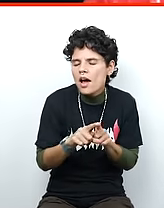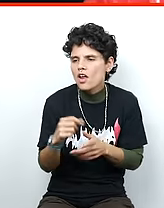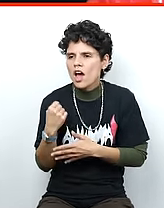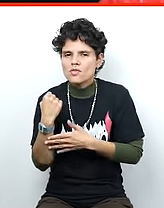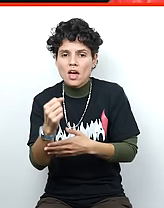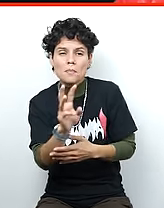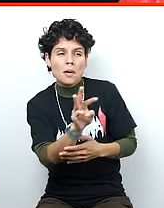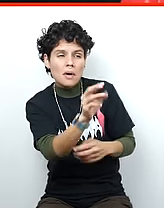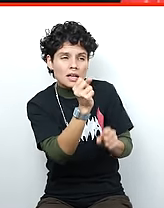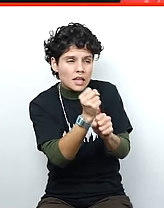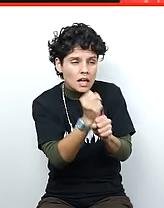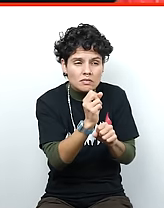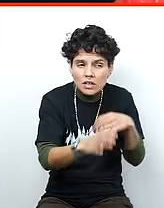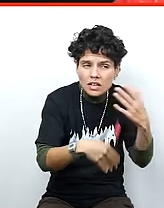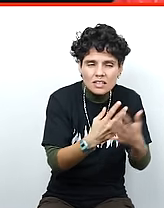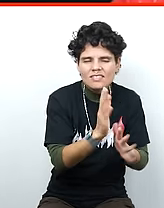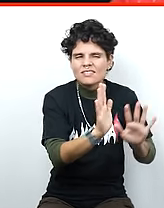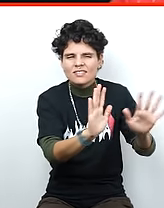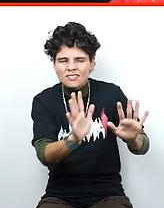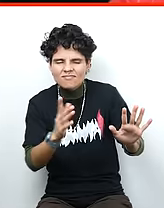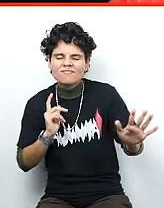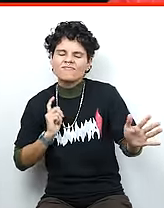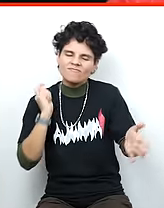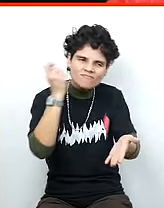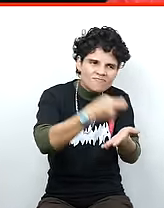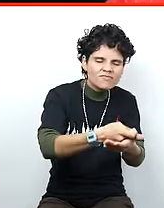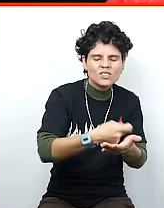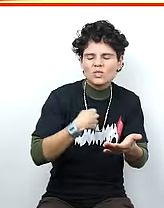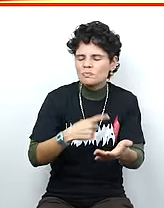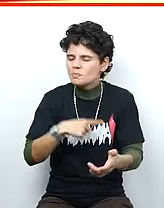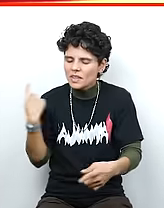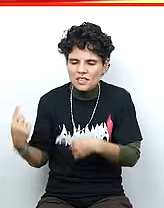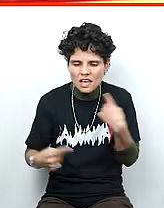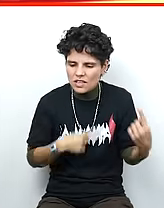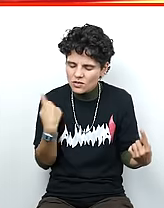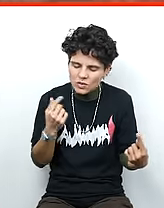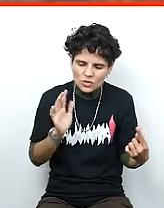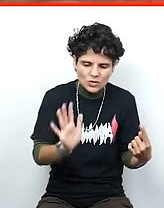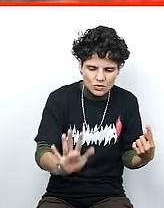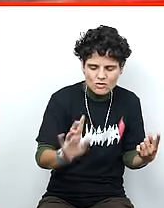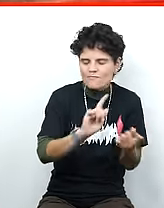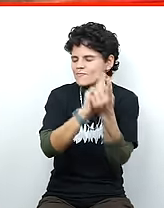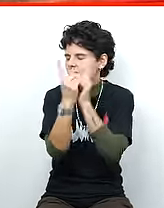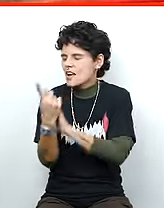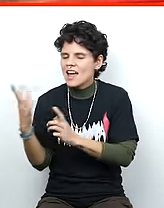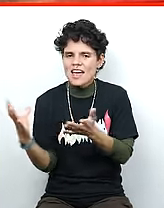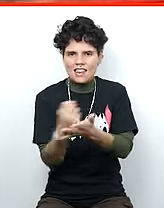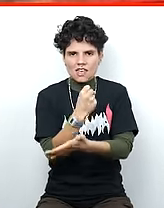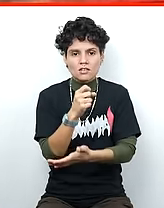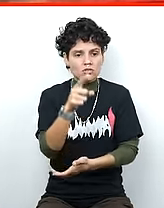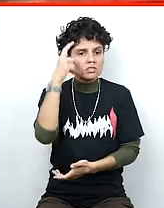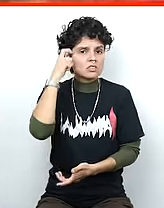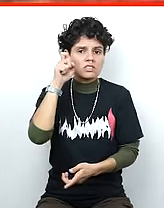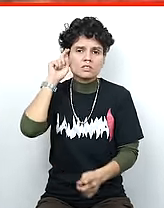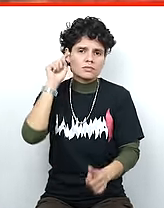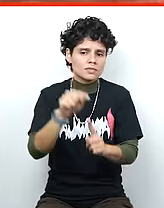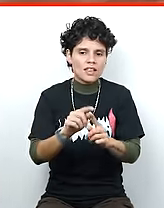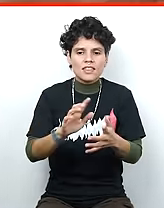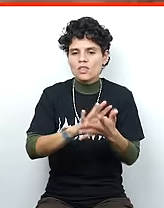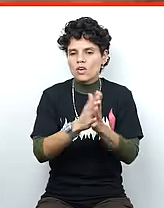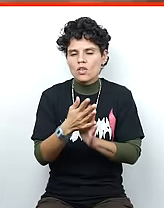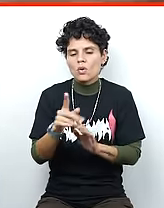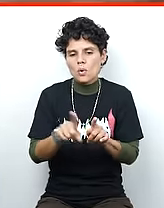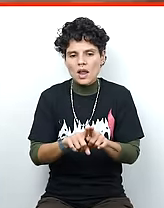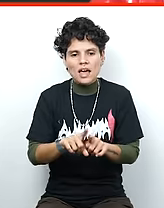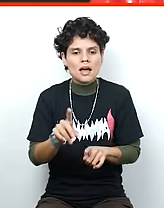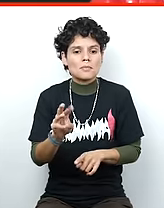No quiero ver a mi madre trabajar. Ajá. Me veo perdiendo y tengo que ganar. Sí, hijo. Es la meta de todos, yo creo, ayudar a su mamita,